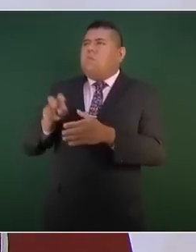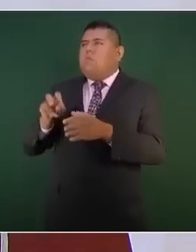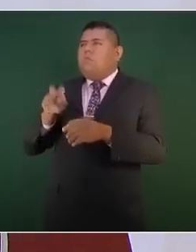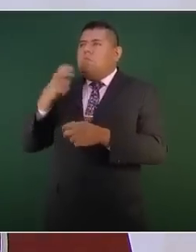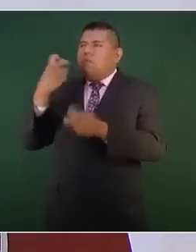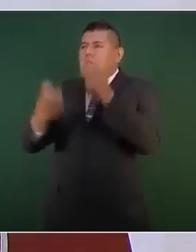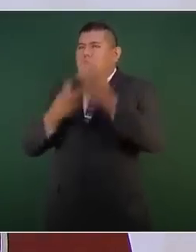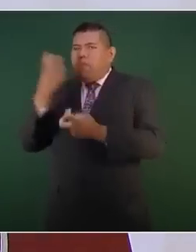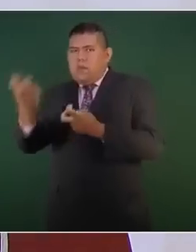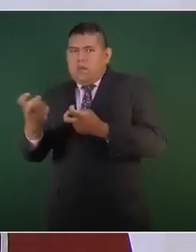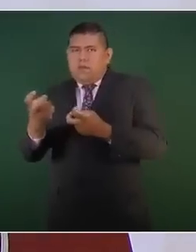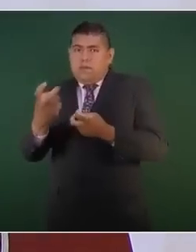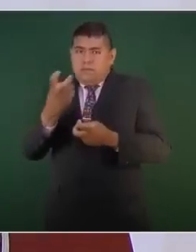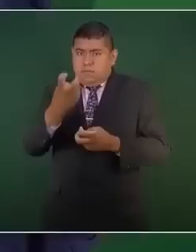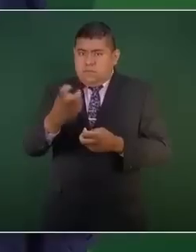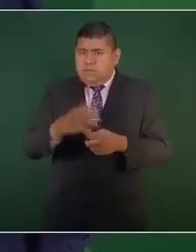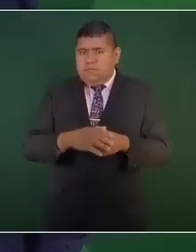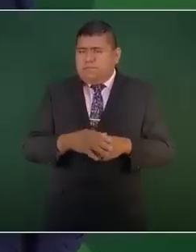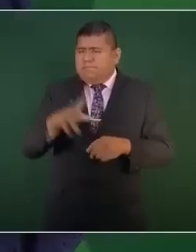No.